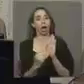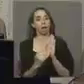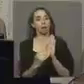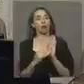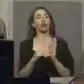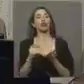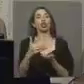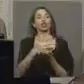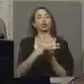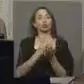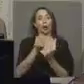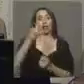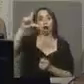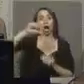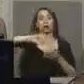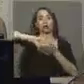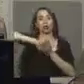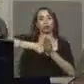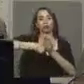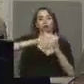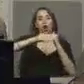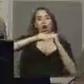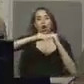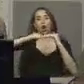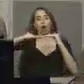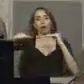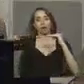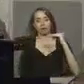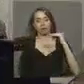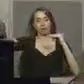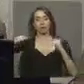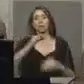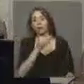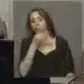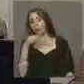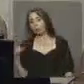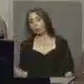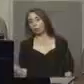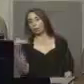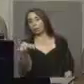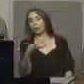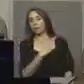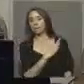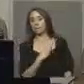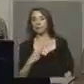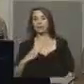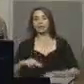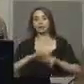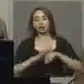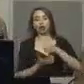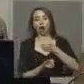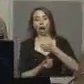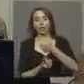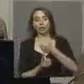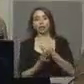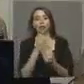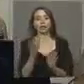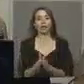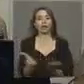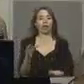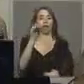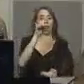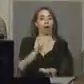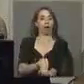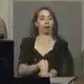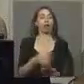decir que apoyo completamente la decisión de congelar los salarios altos, pero le quiero decir por su intermedio, presidente, al ministro de